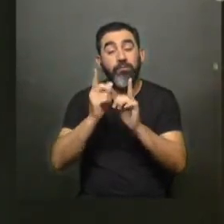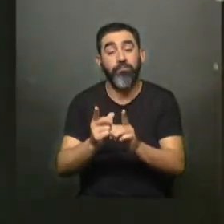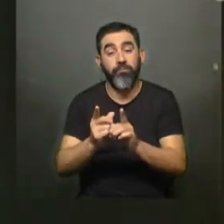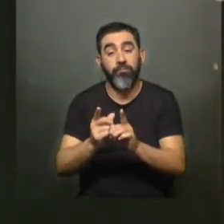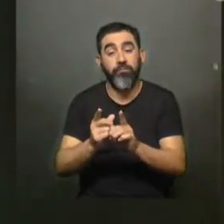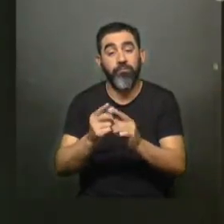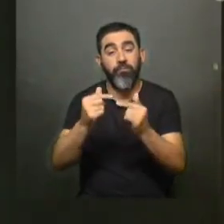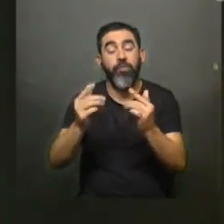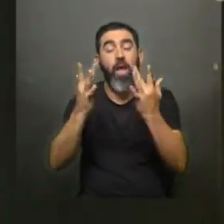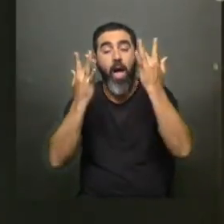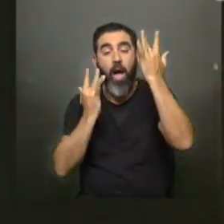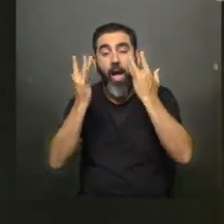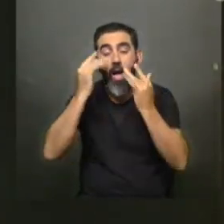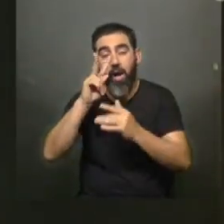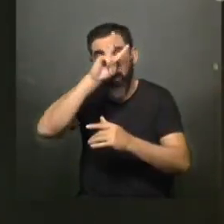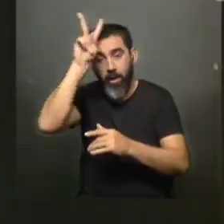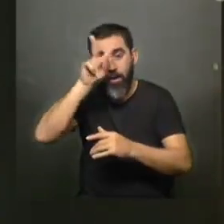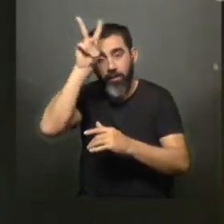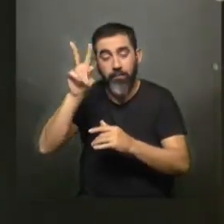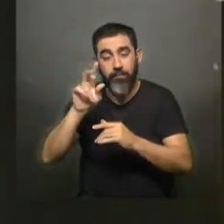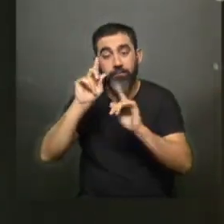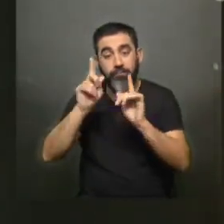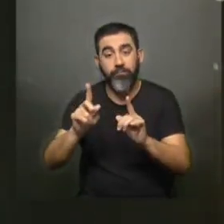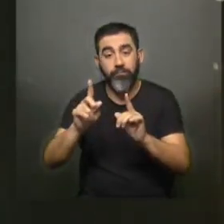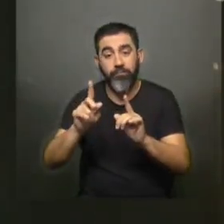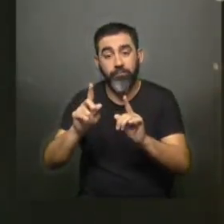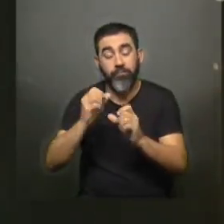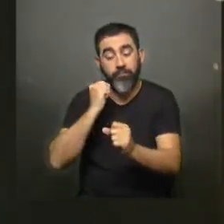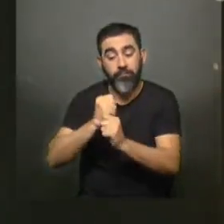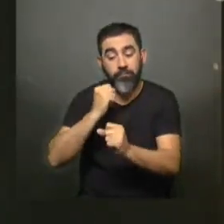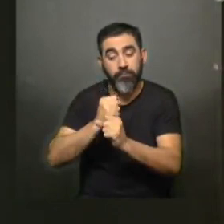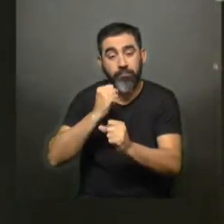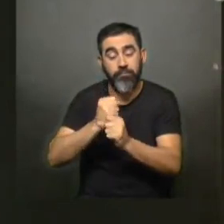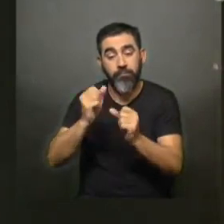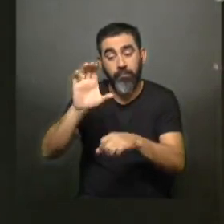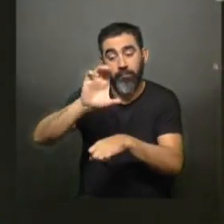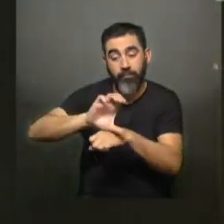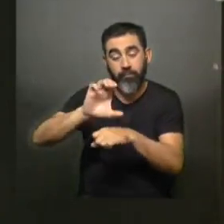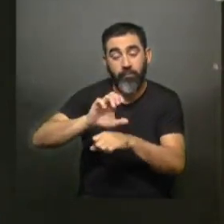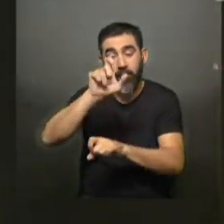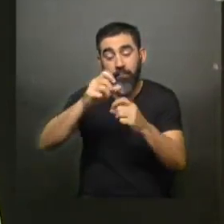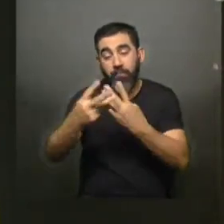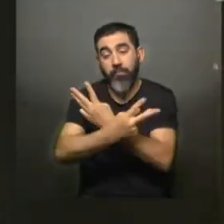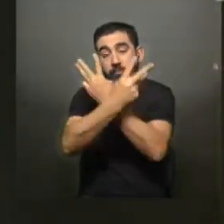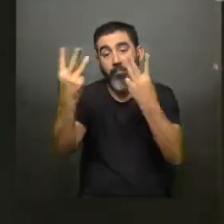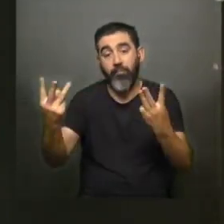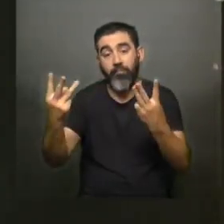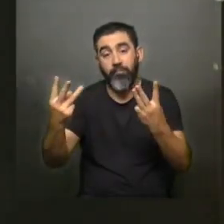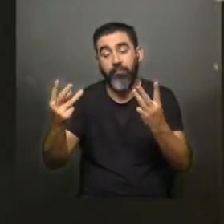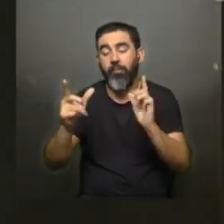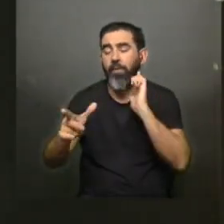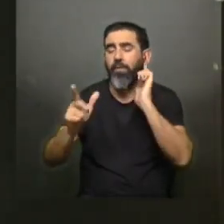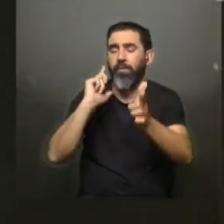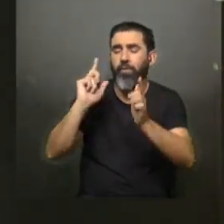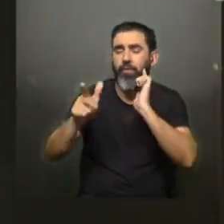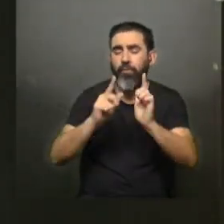una pieza de arte indígena, ¿no? Que también para poder trabajar en el aula, para el público en general, como decías tú, muy disfrutable,